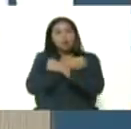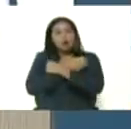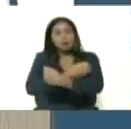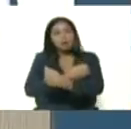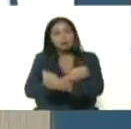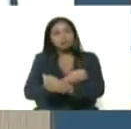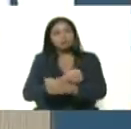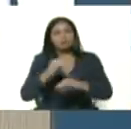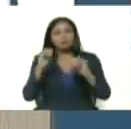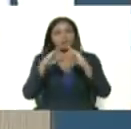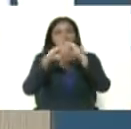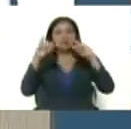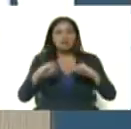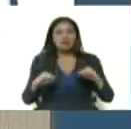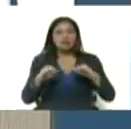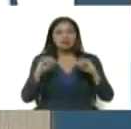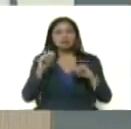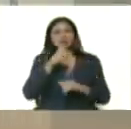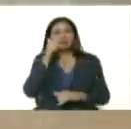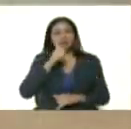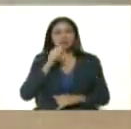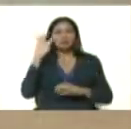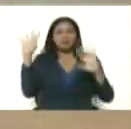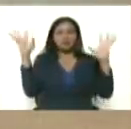y feliz sábado de gloria.